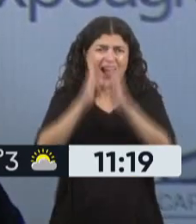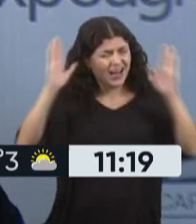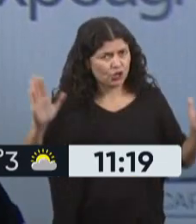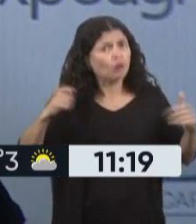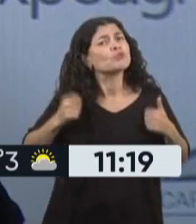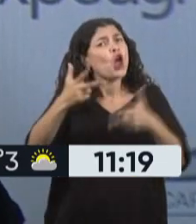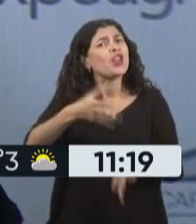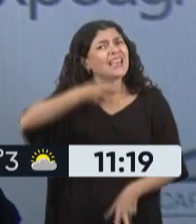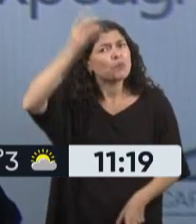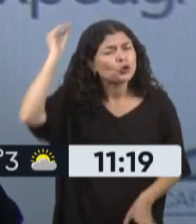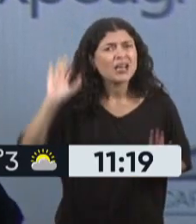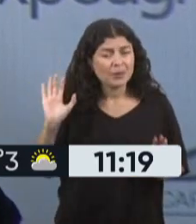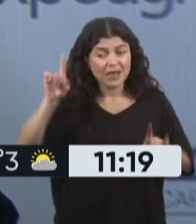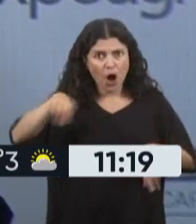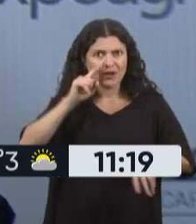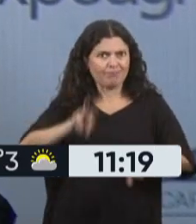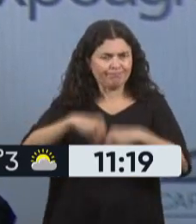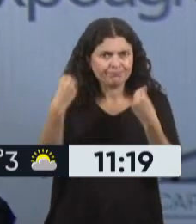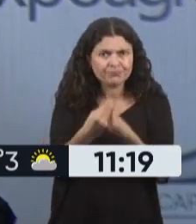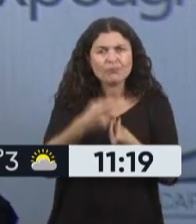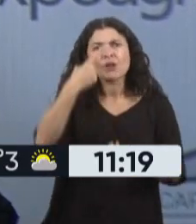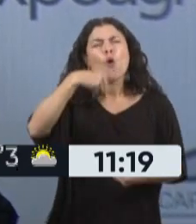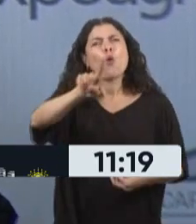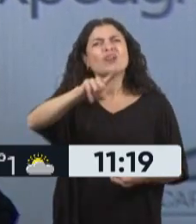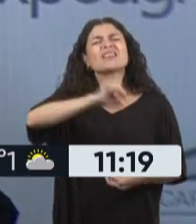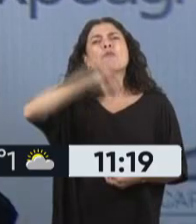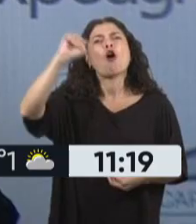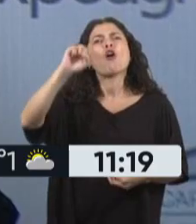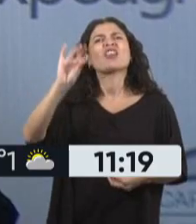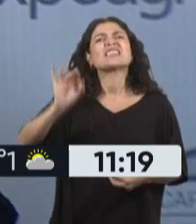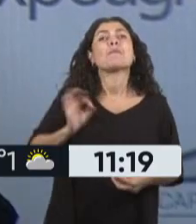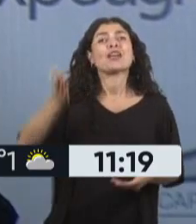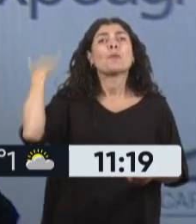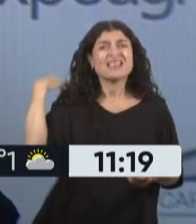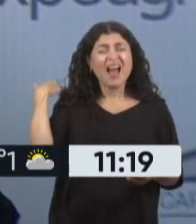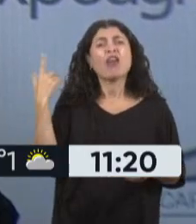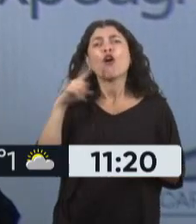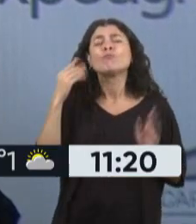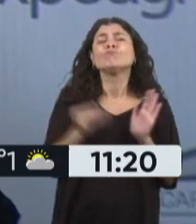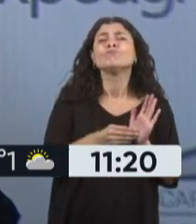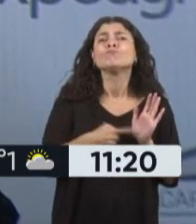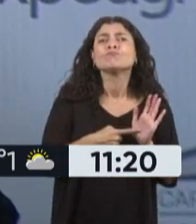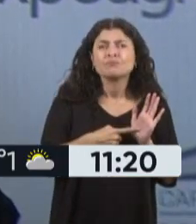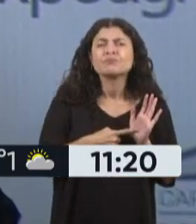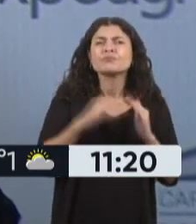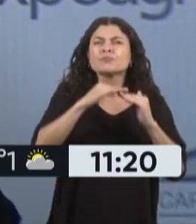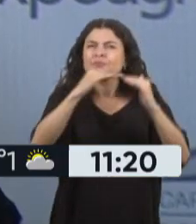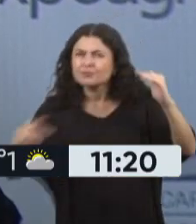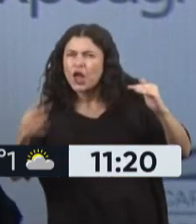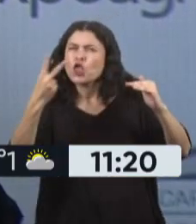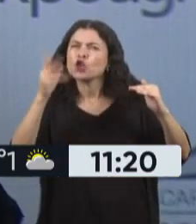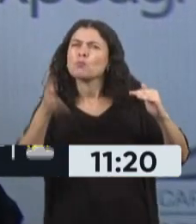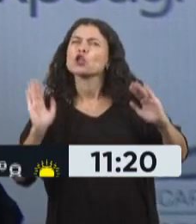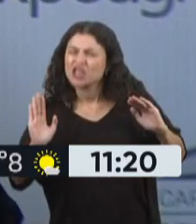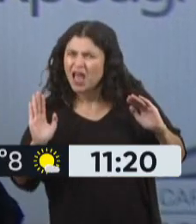digamos, la inflación mayorista en la última parte del año 2024, de hecho, viajaba por debajo del